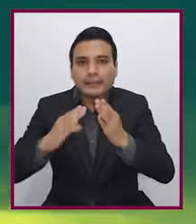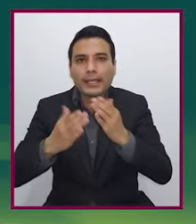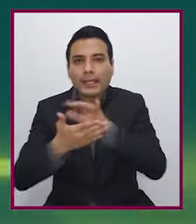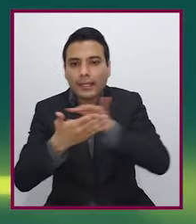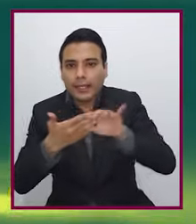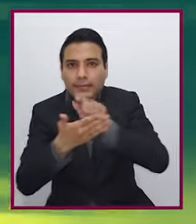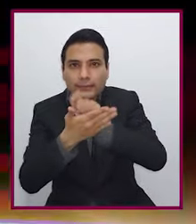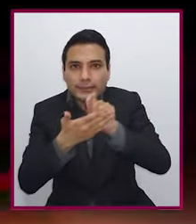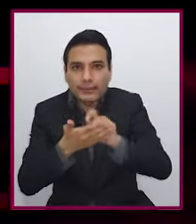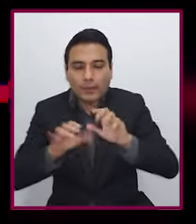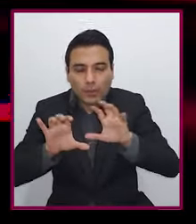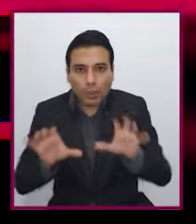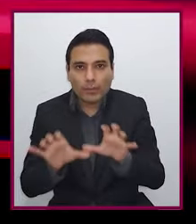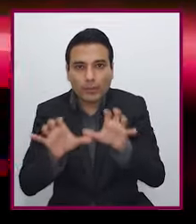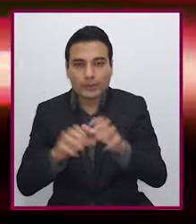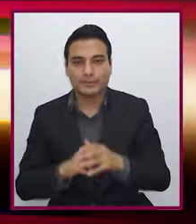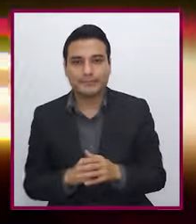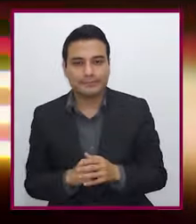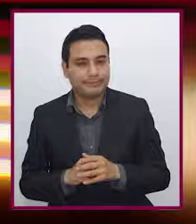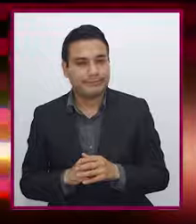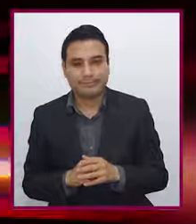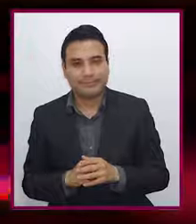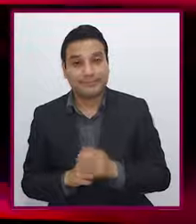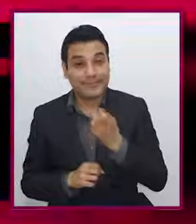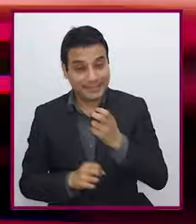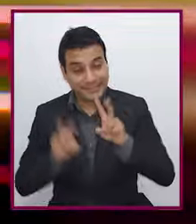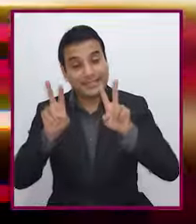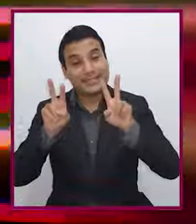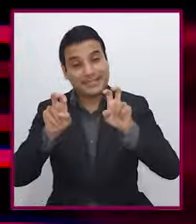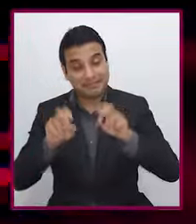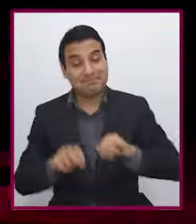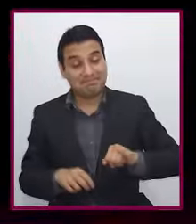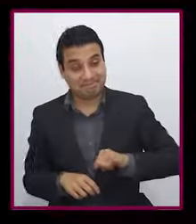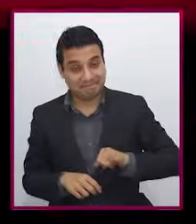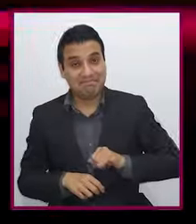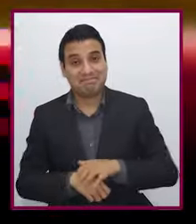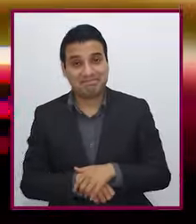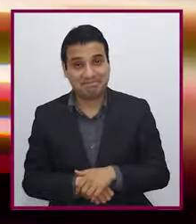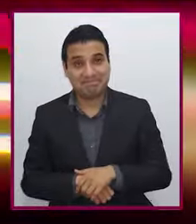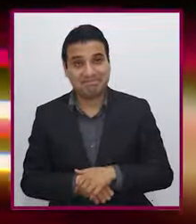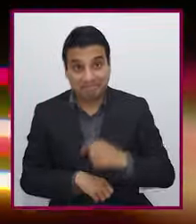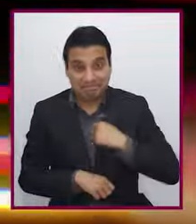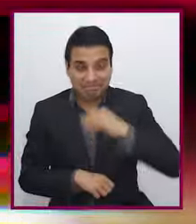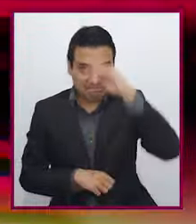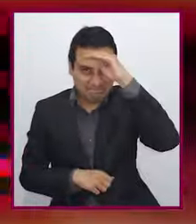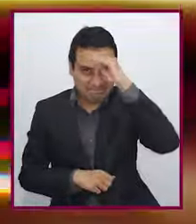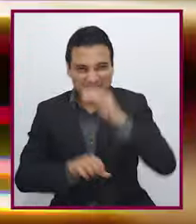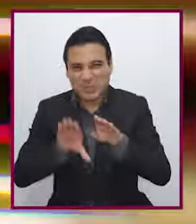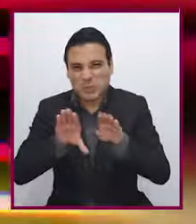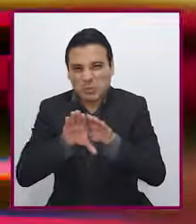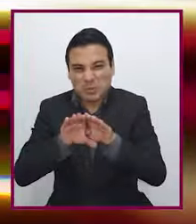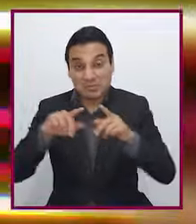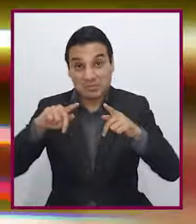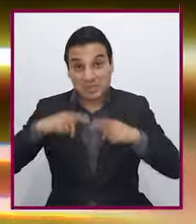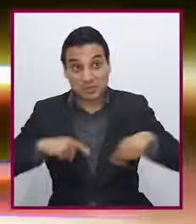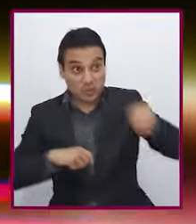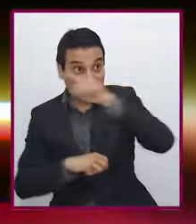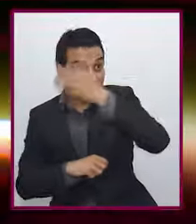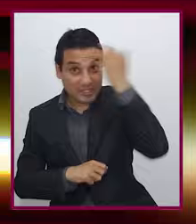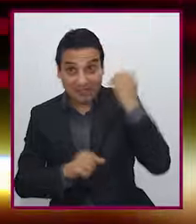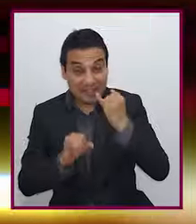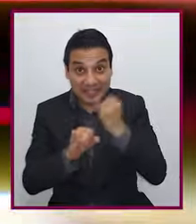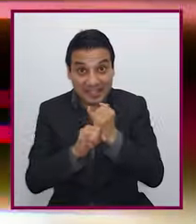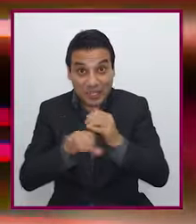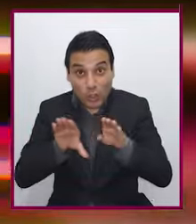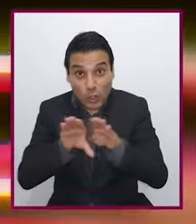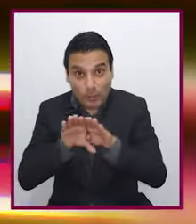a una computadora? Además, creo que es un tema de mucho interés social. Podríamos pensar en estrategias para ayudar a las personas que no